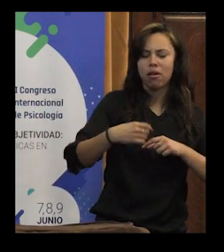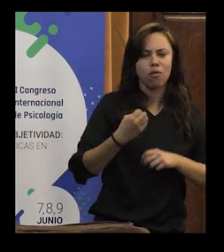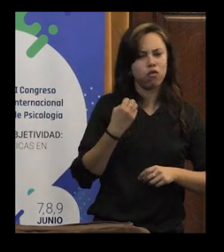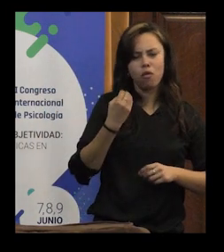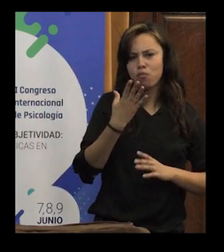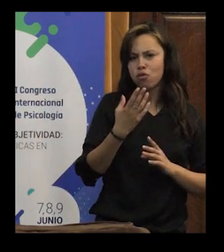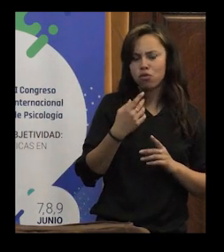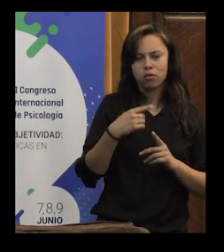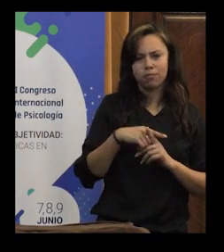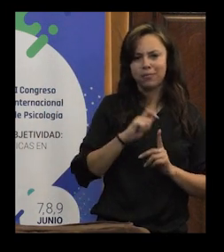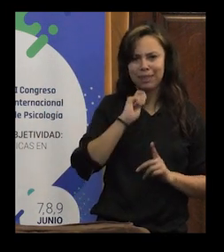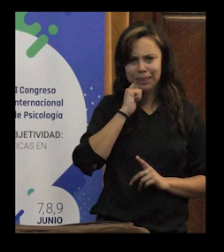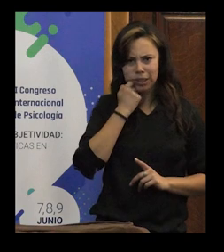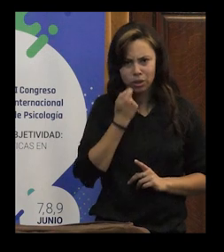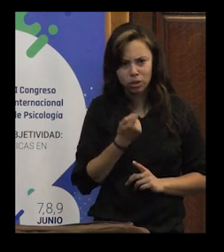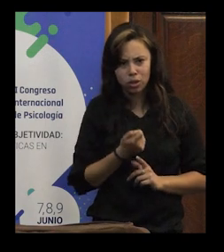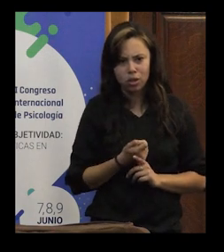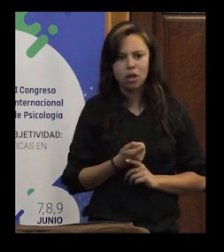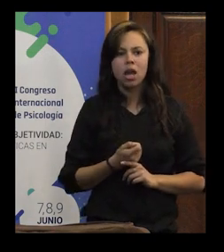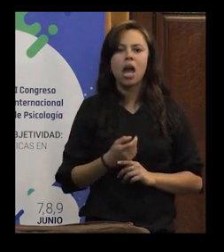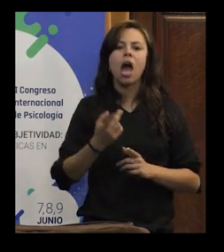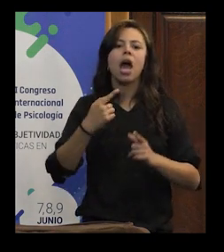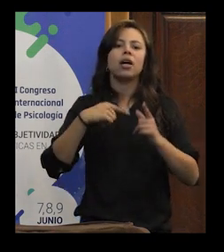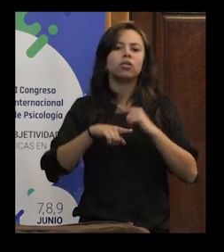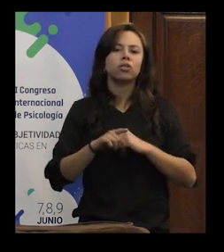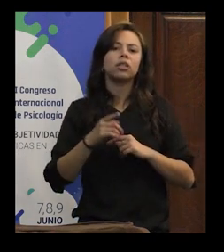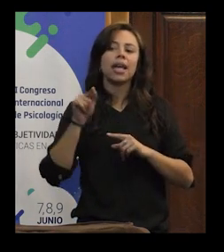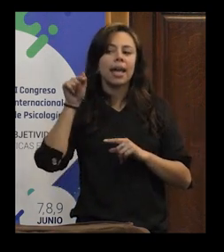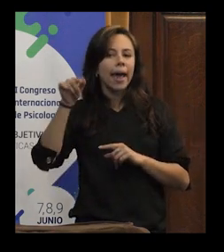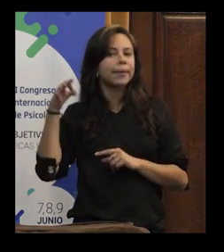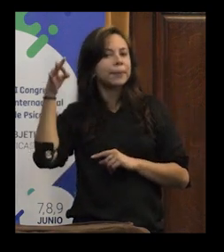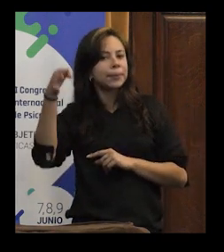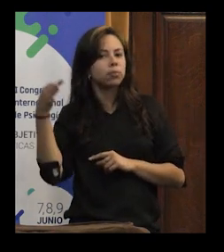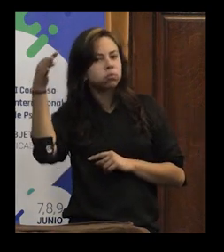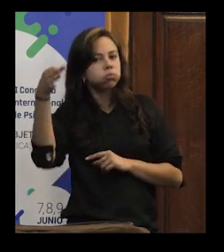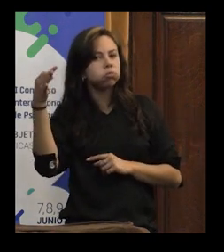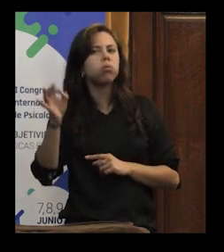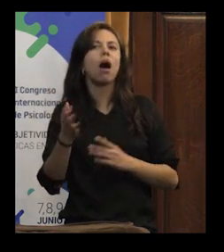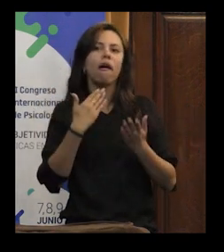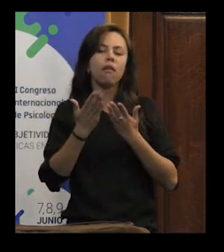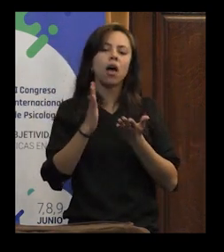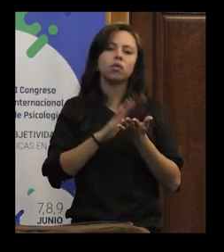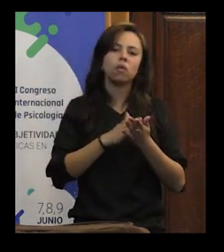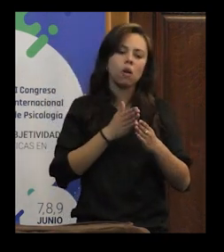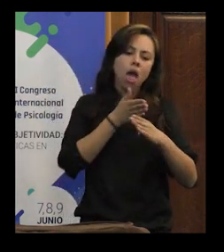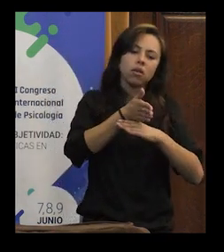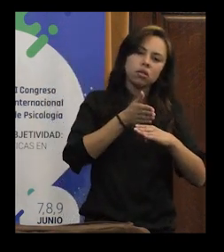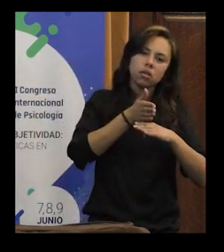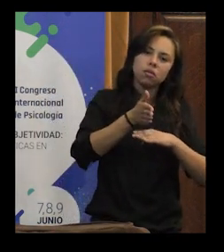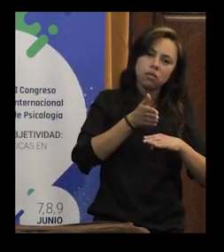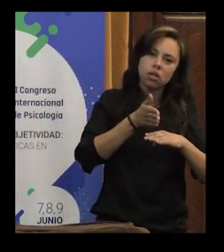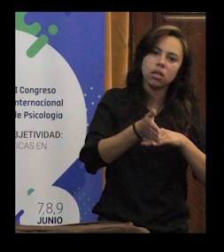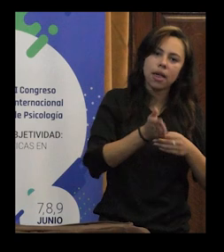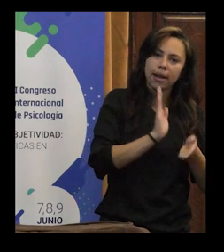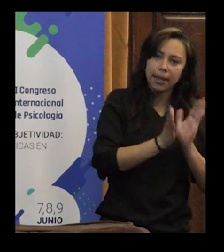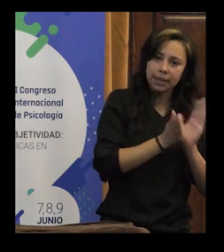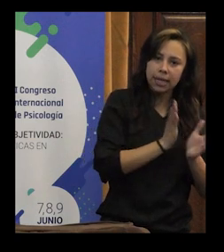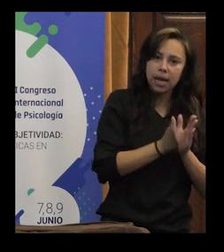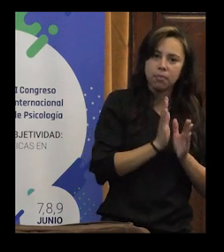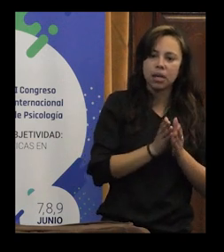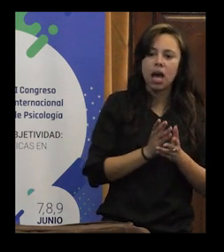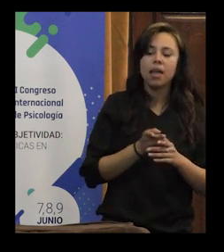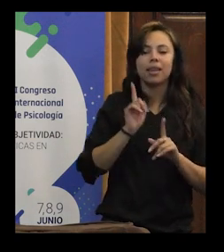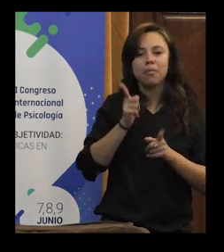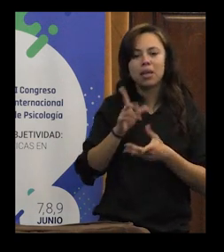discutieron cuestiones sobre el acceso a las terapias, la participación de la sociedad civil y